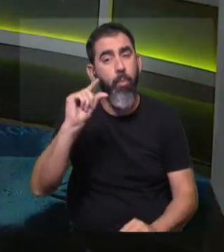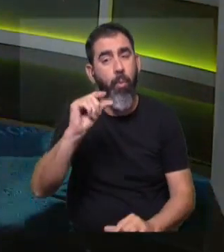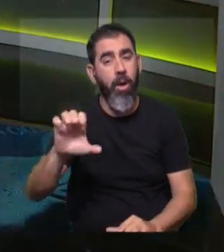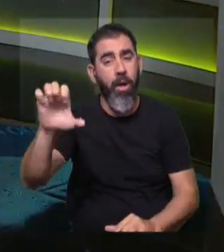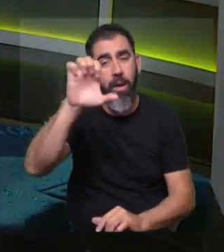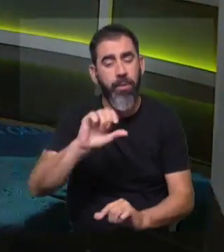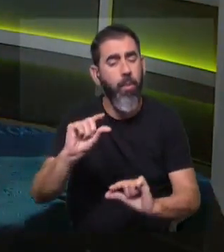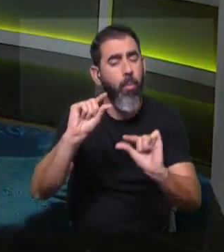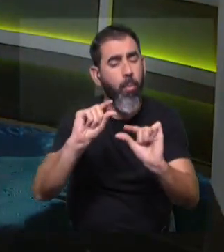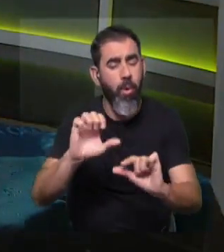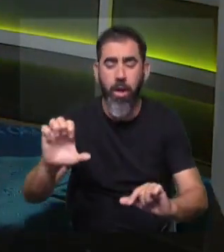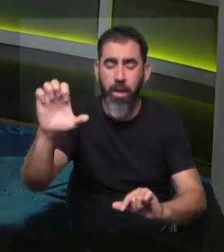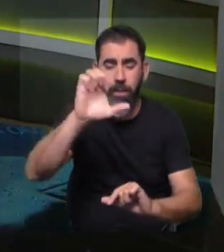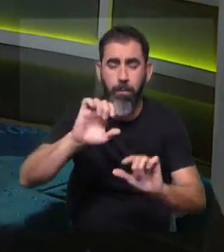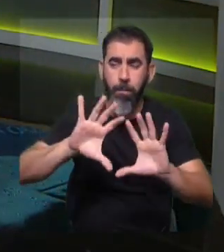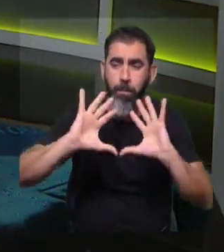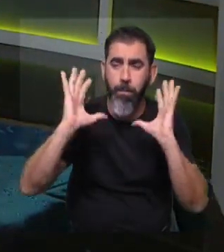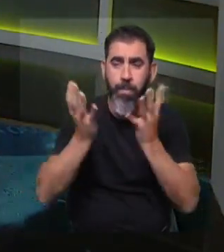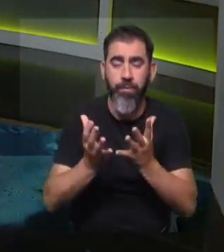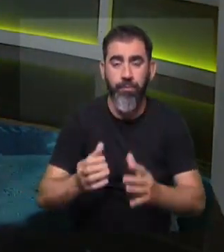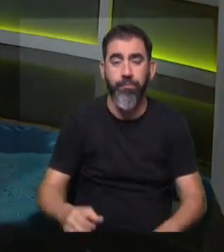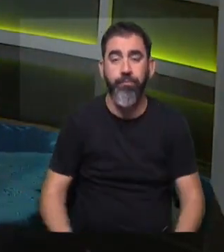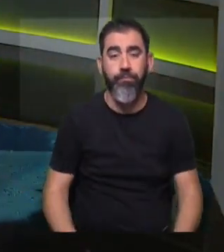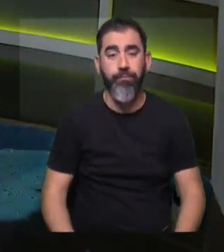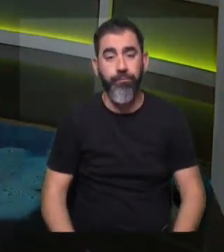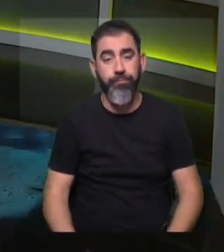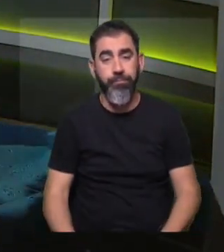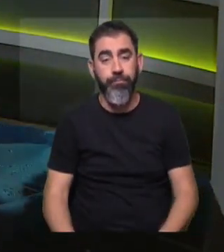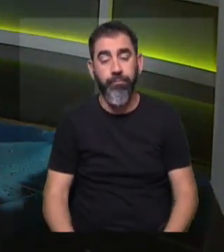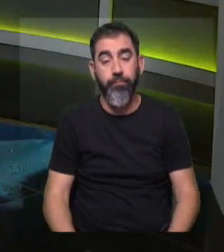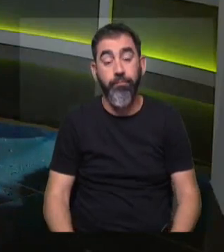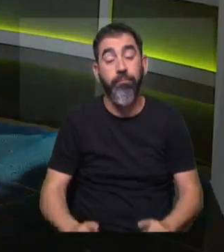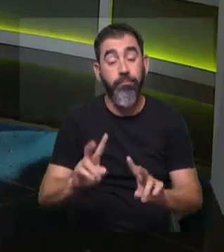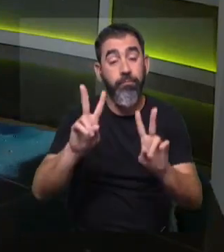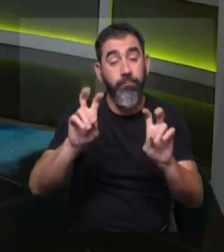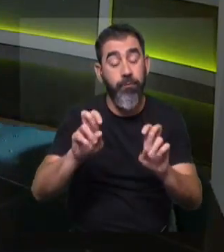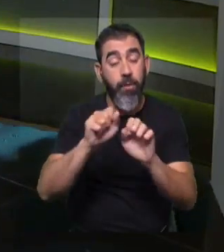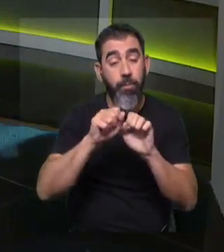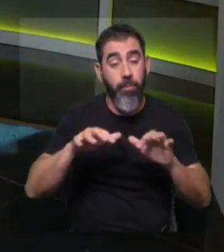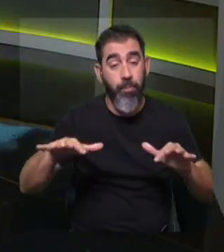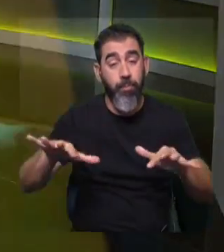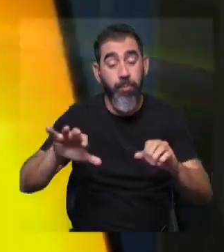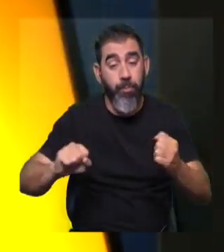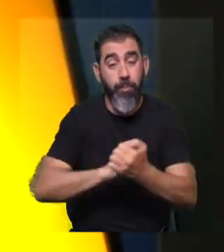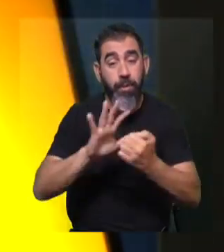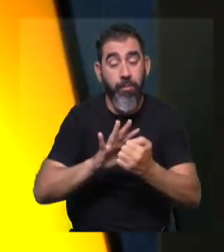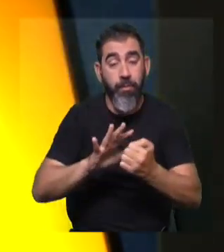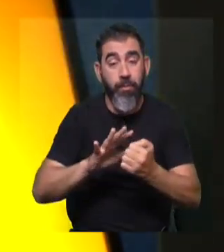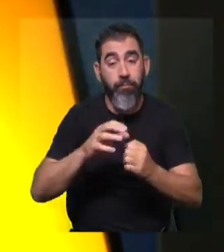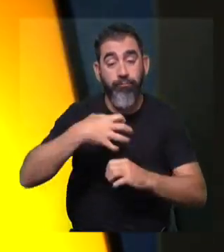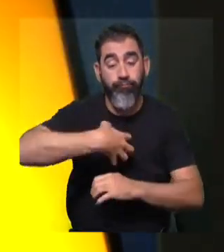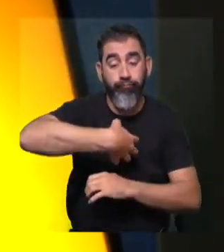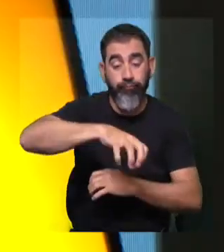Son muy, muy, muy pocas empresas que lo hacen. Y un tema que surgió claro durante la pandemia es la necesidad de descentralizar